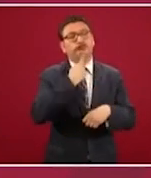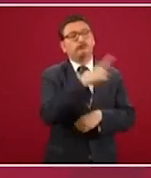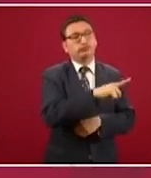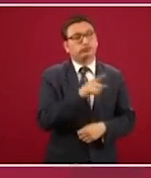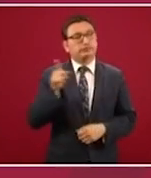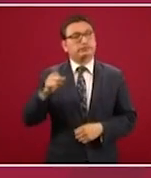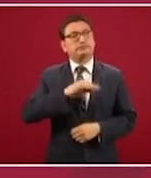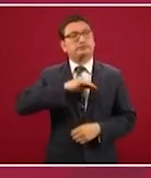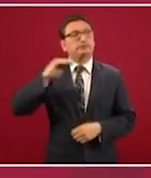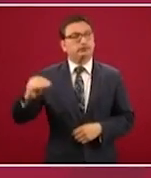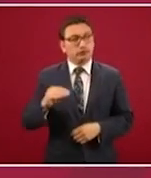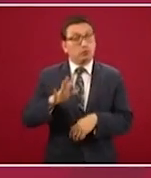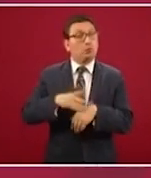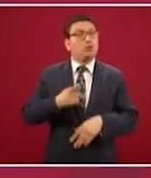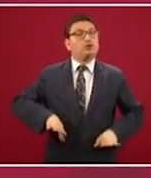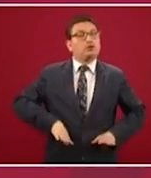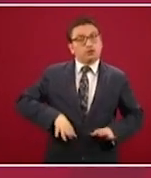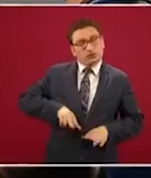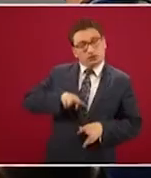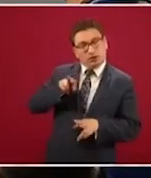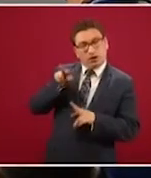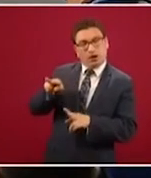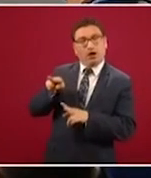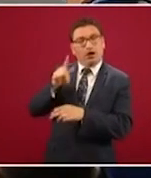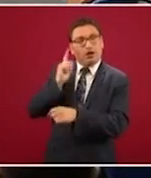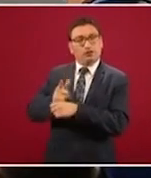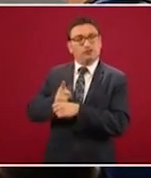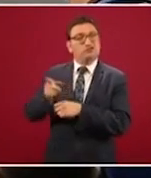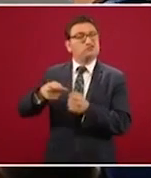de esos comportamientos, porque no se oculta